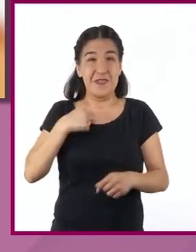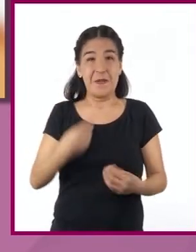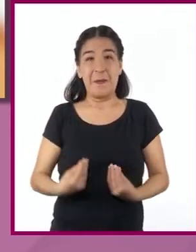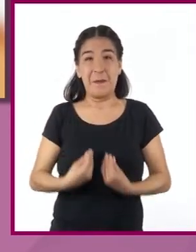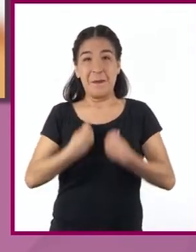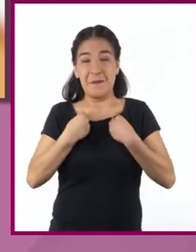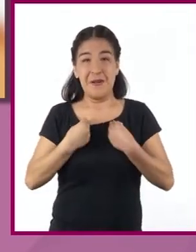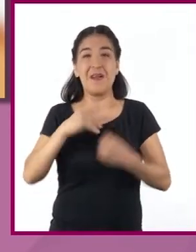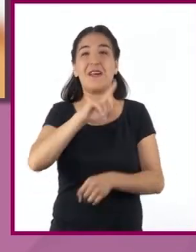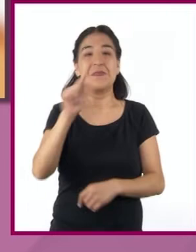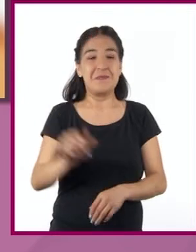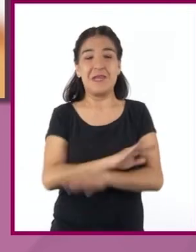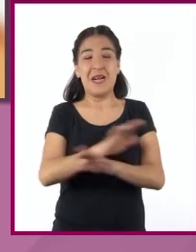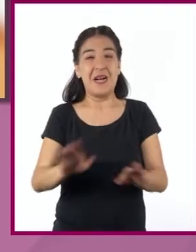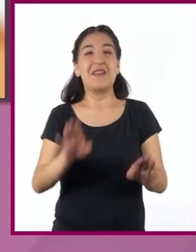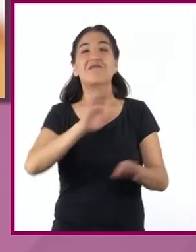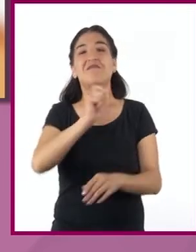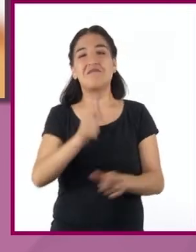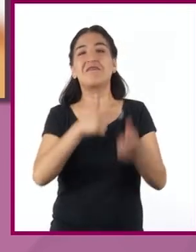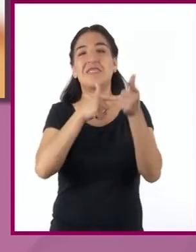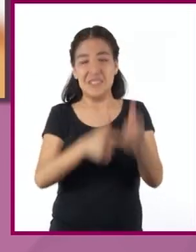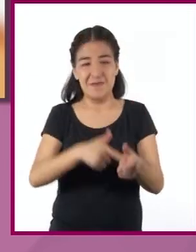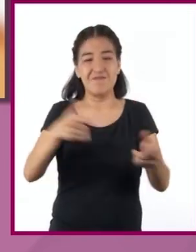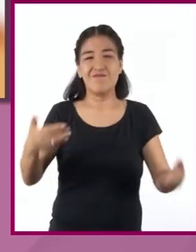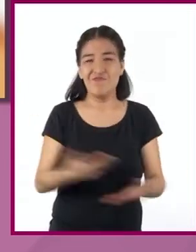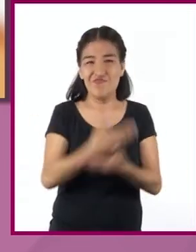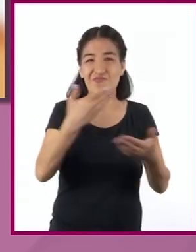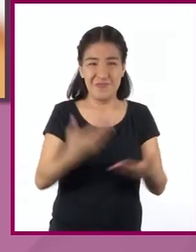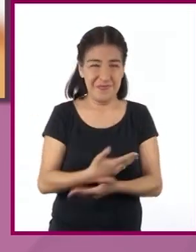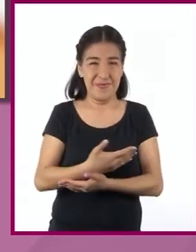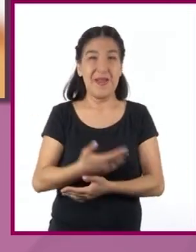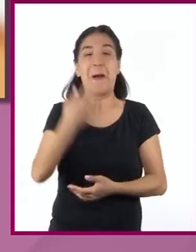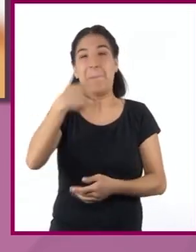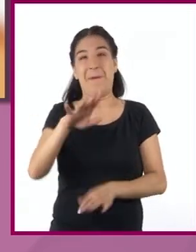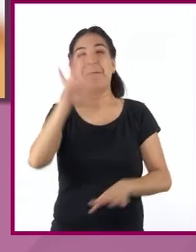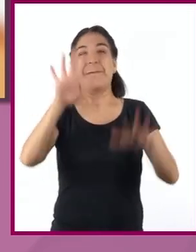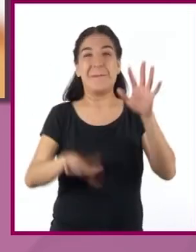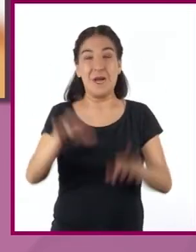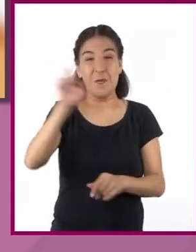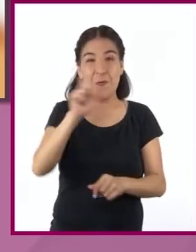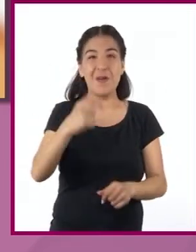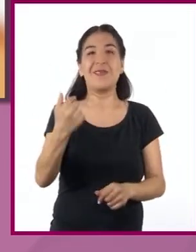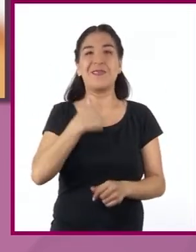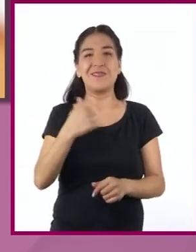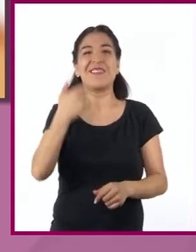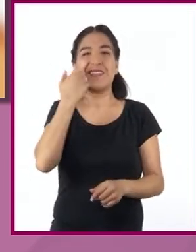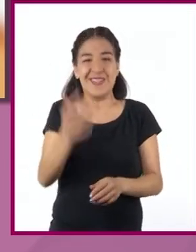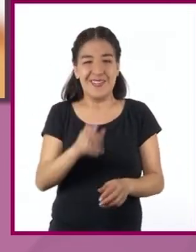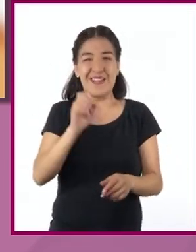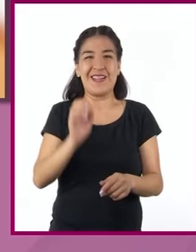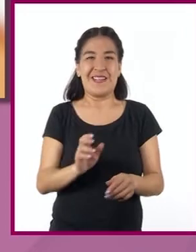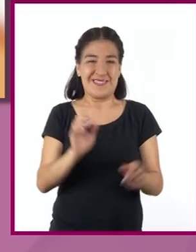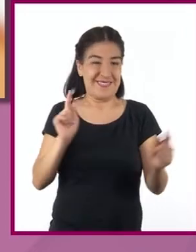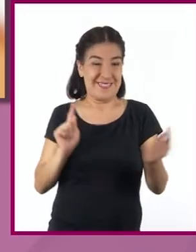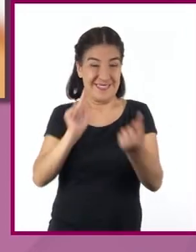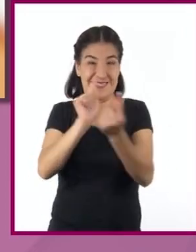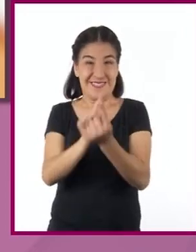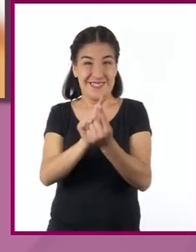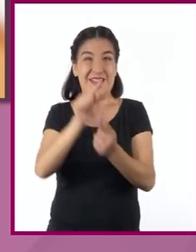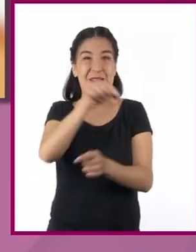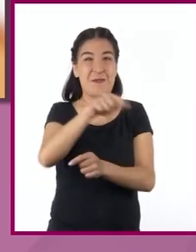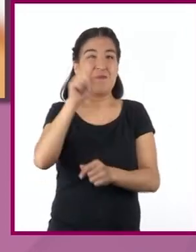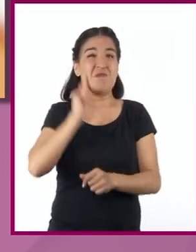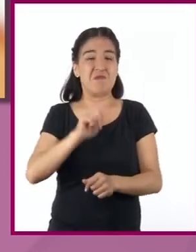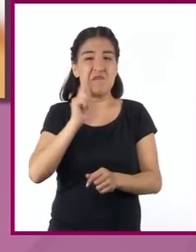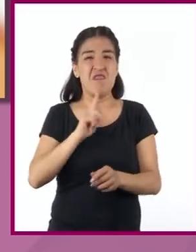en reproducirme y preservar mis genes. El asunto es que, en ocasiones, cuando intento acercarme a las hembras de mi especie, me